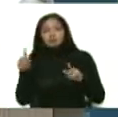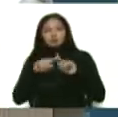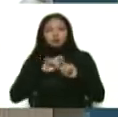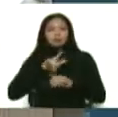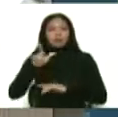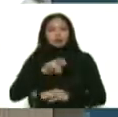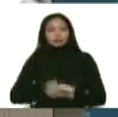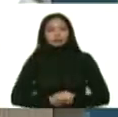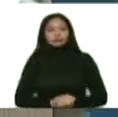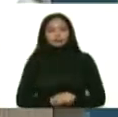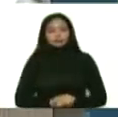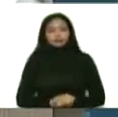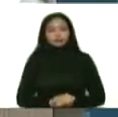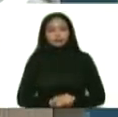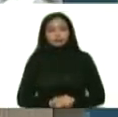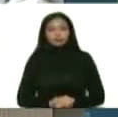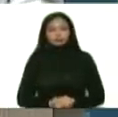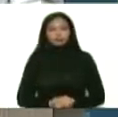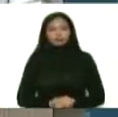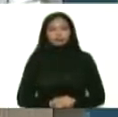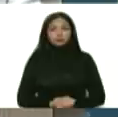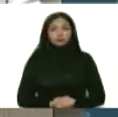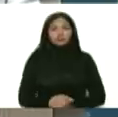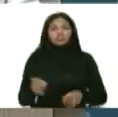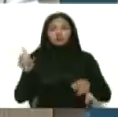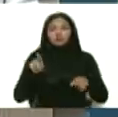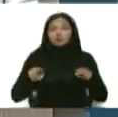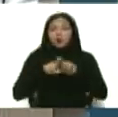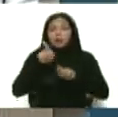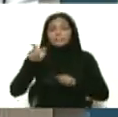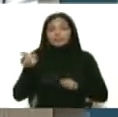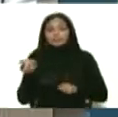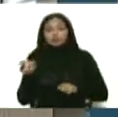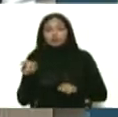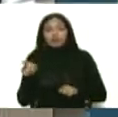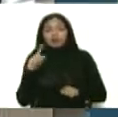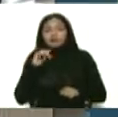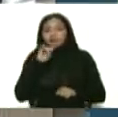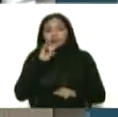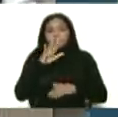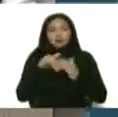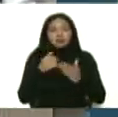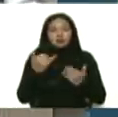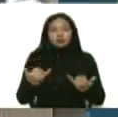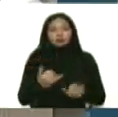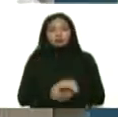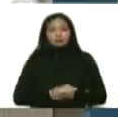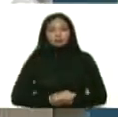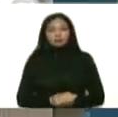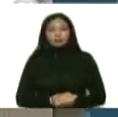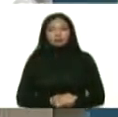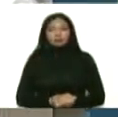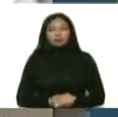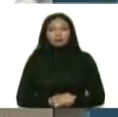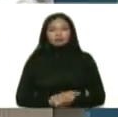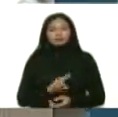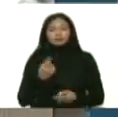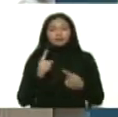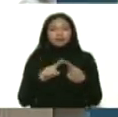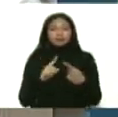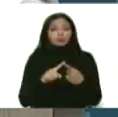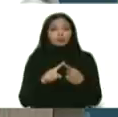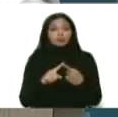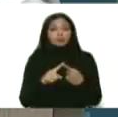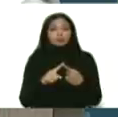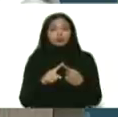viajeros. Así ocurre con los casos que se presentan y que estamos reportando el día de hoy. La primera de ellas es